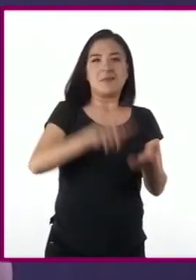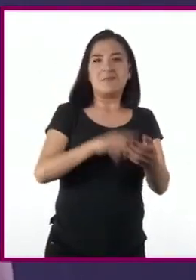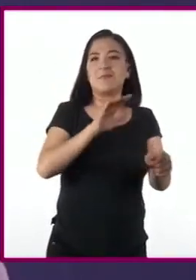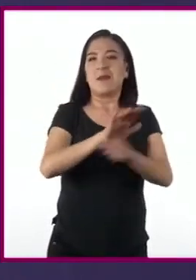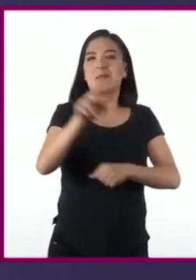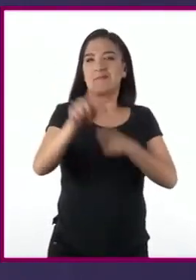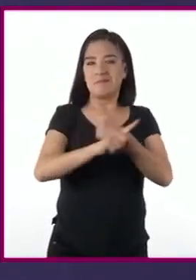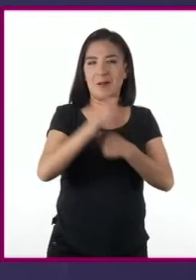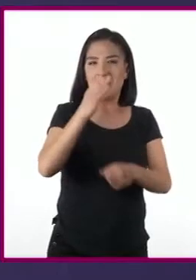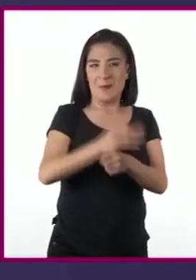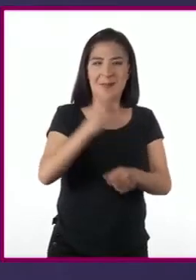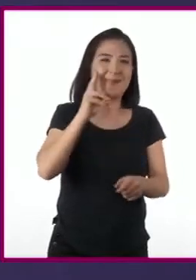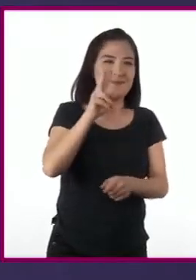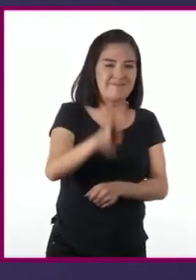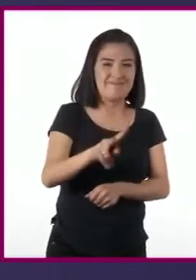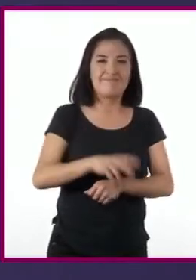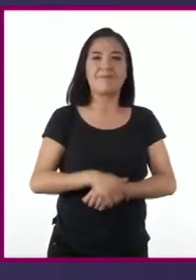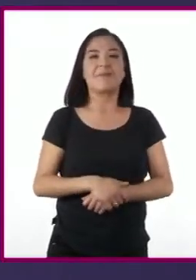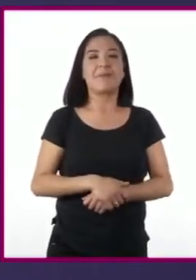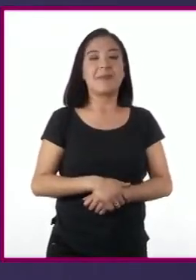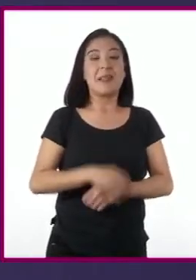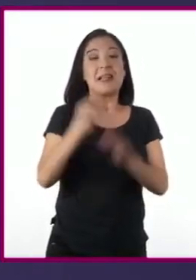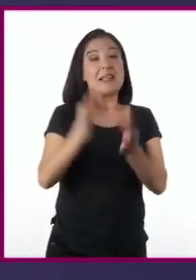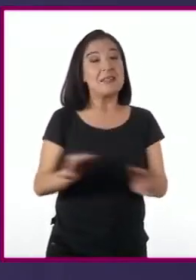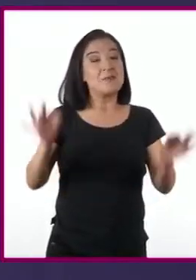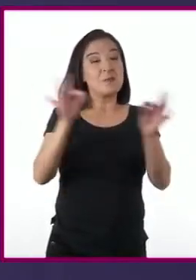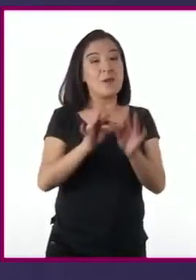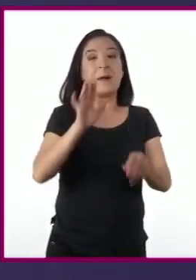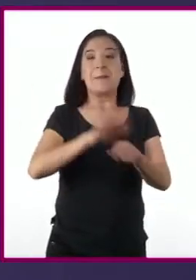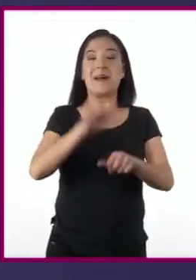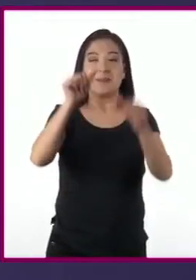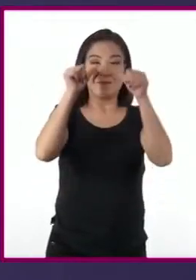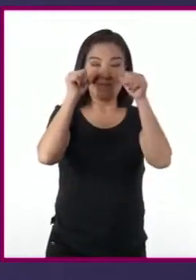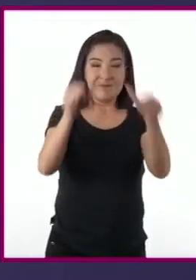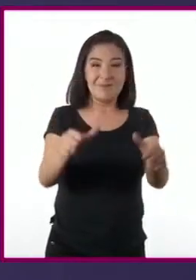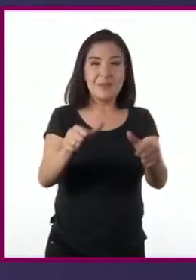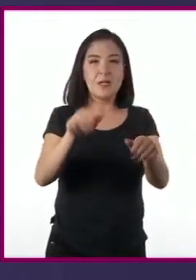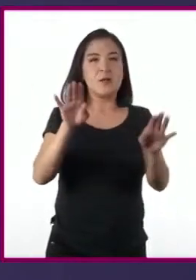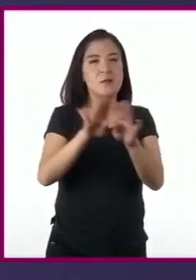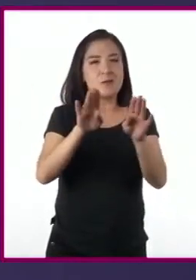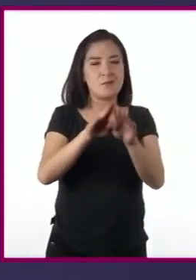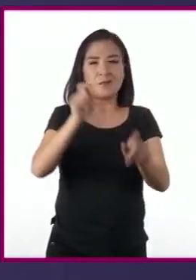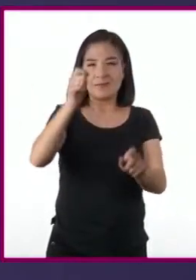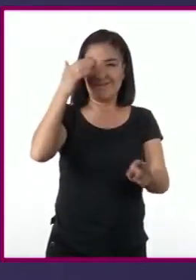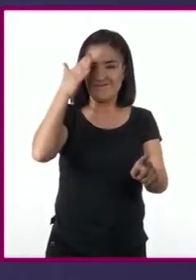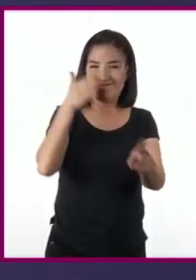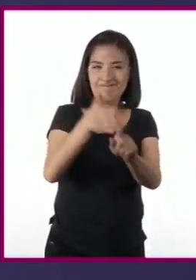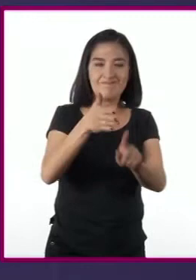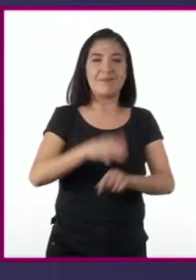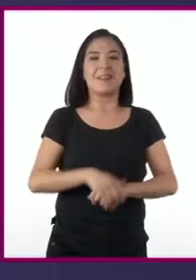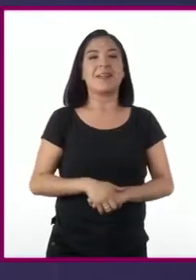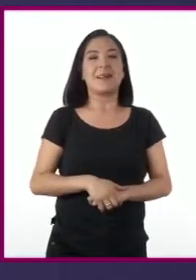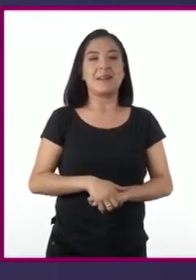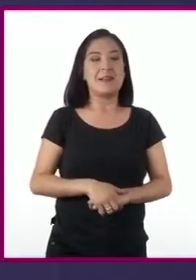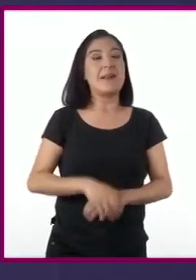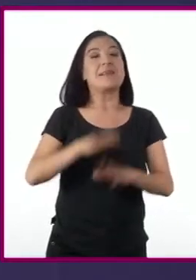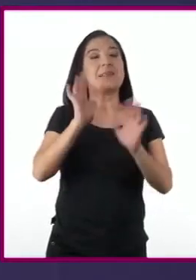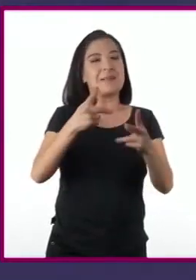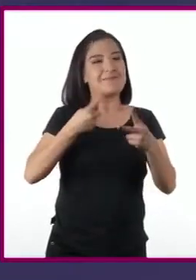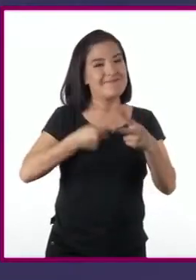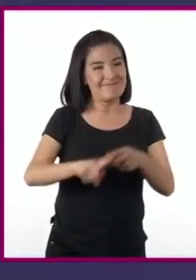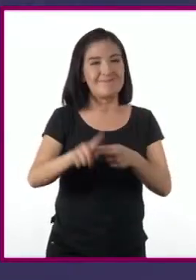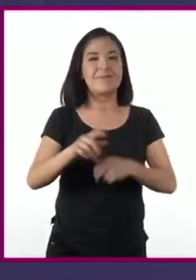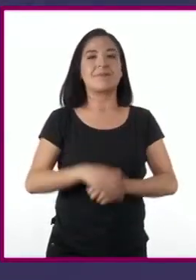se discutirán. Lo importante es que pongan toda la atención y se concentren. Ahora sí,